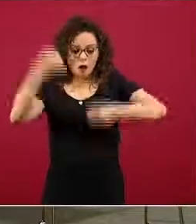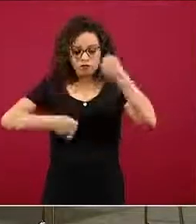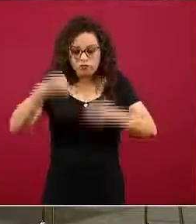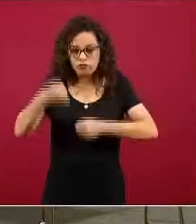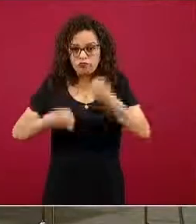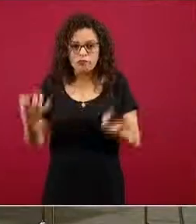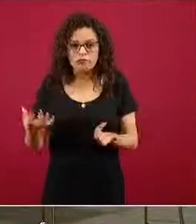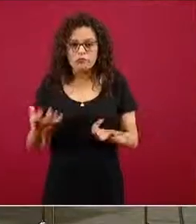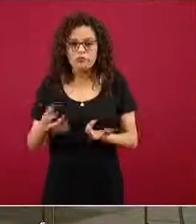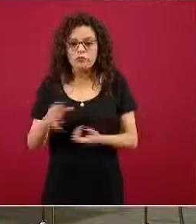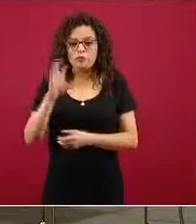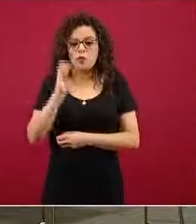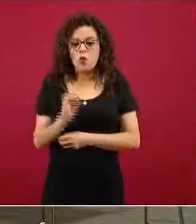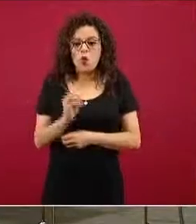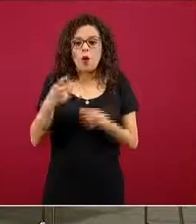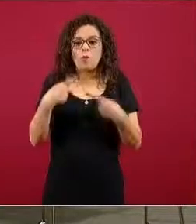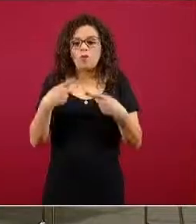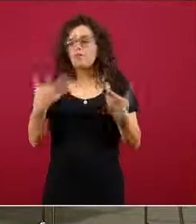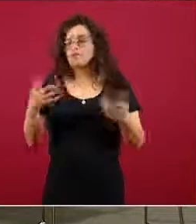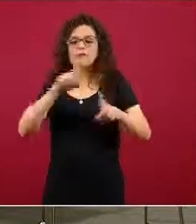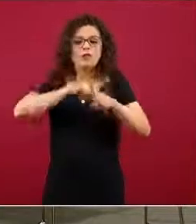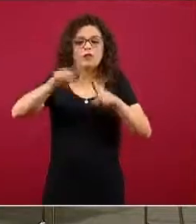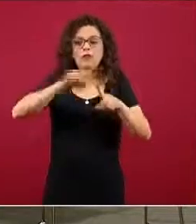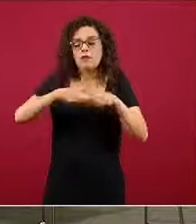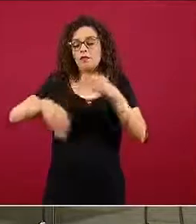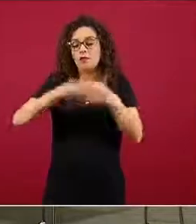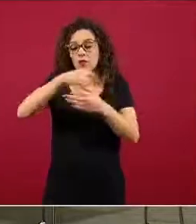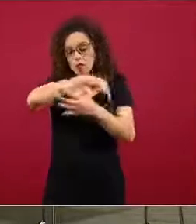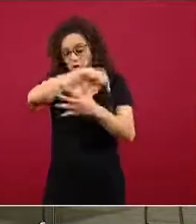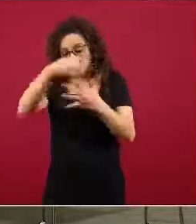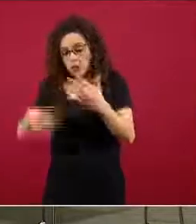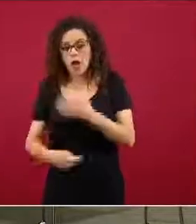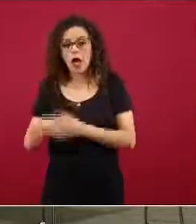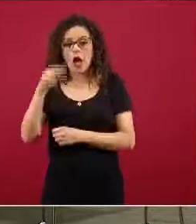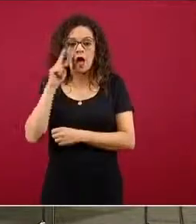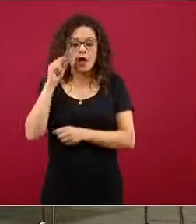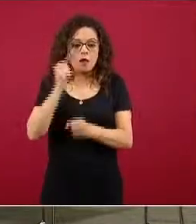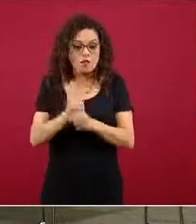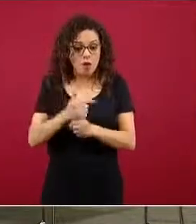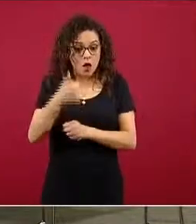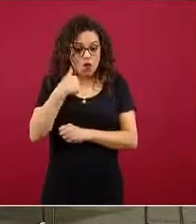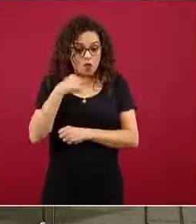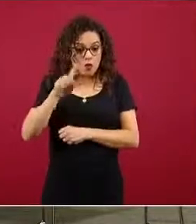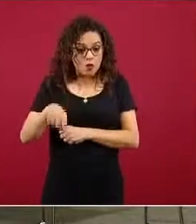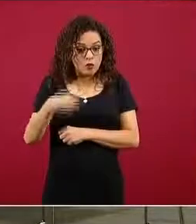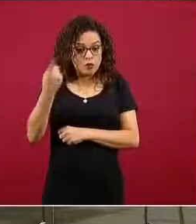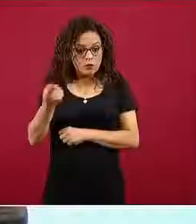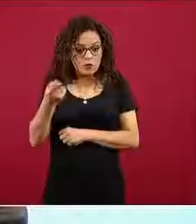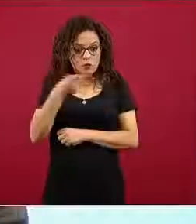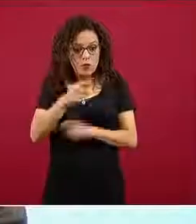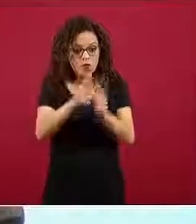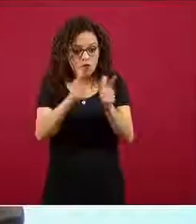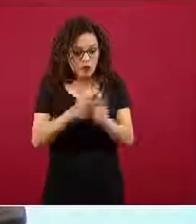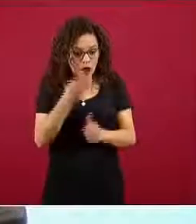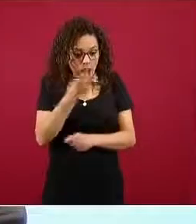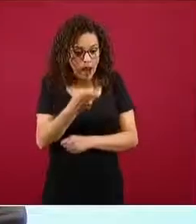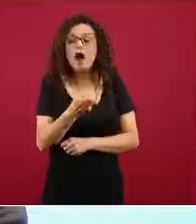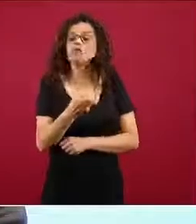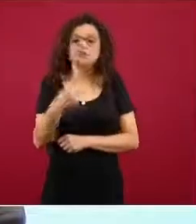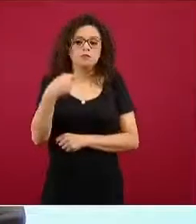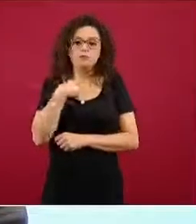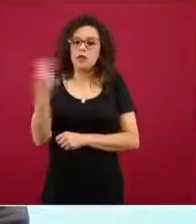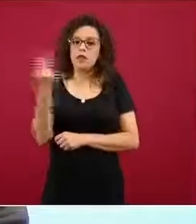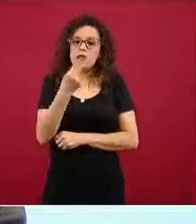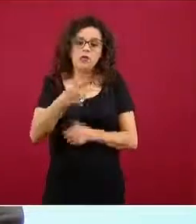Y, Z, trabajadores ley limpia, todo el mundo se autoidentifica en un grupo que dice soy prioritario. Son prioritarias